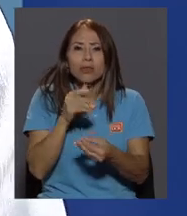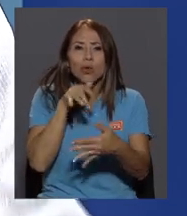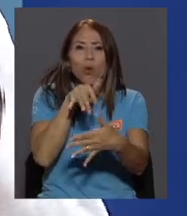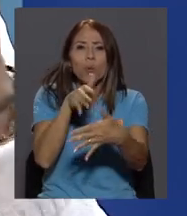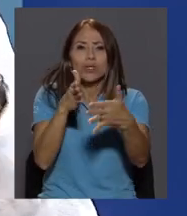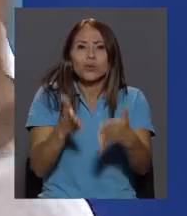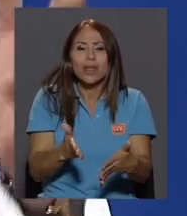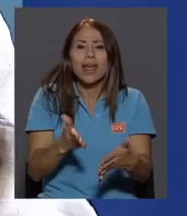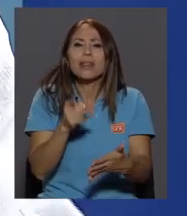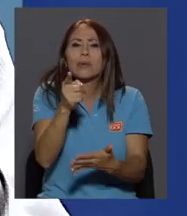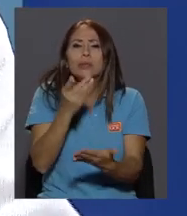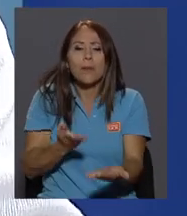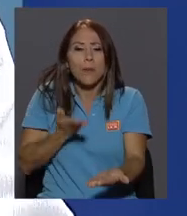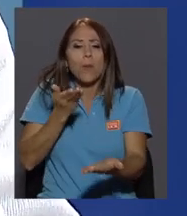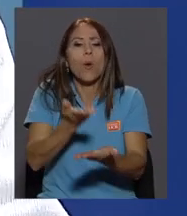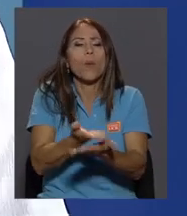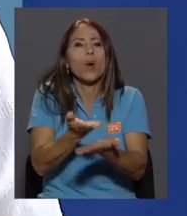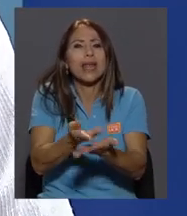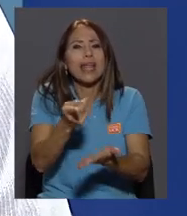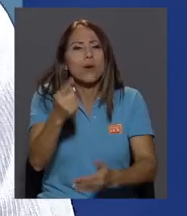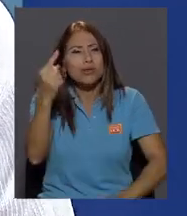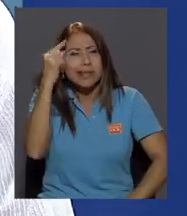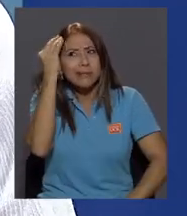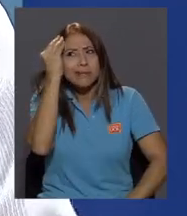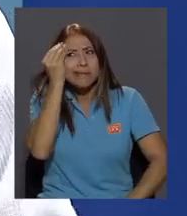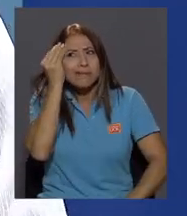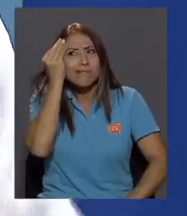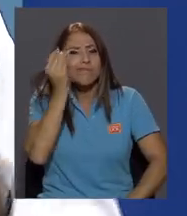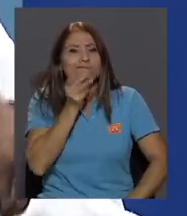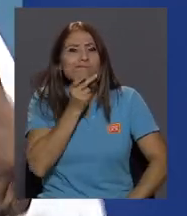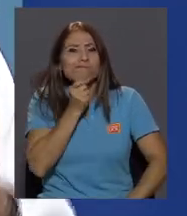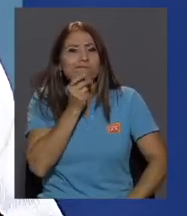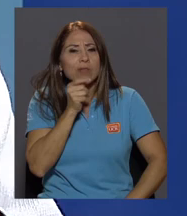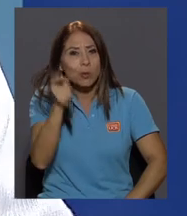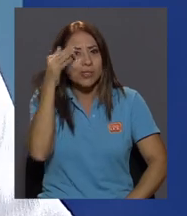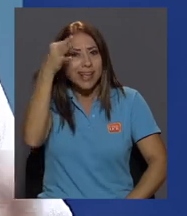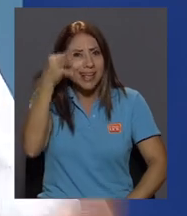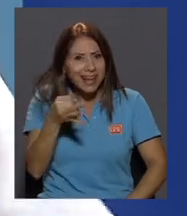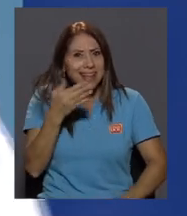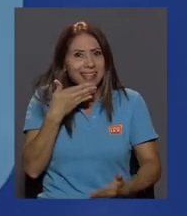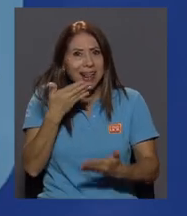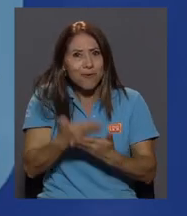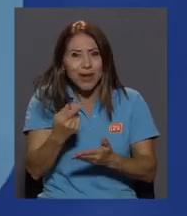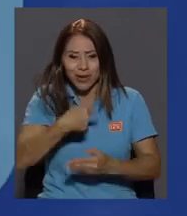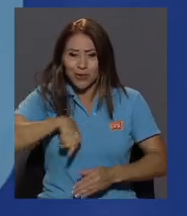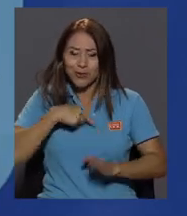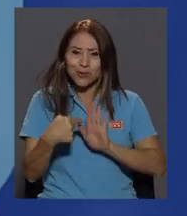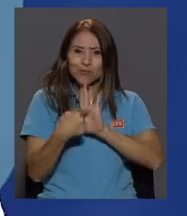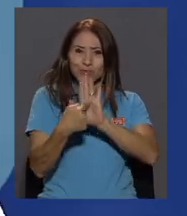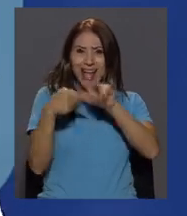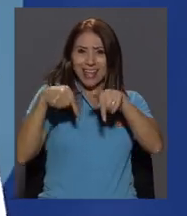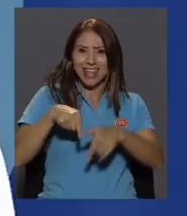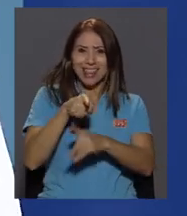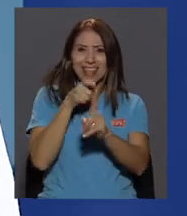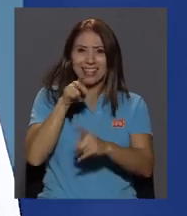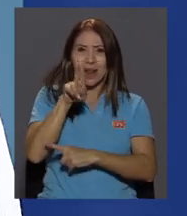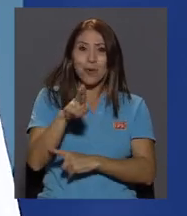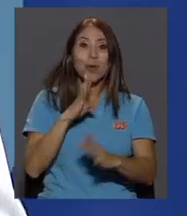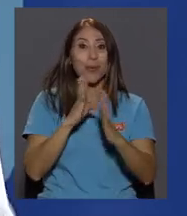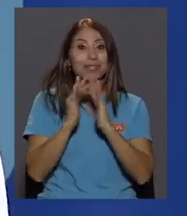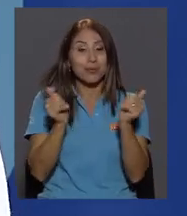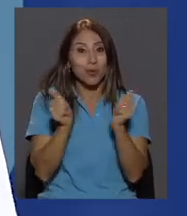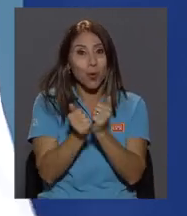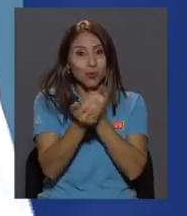propone que le anda por ahí en el cerebro que usted cree que sería bueno que lo trajéramos aquí desde la wii conversamos con